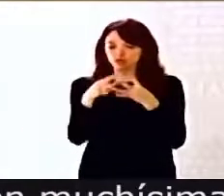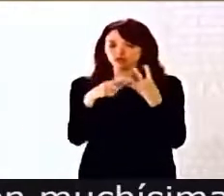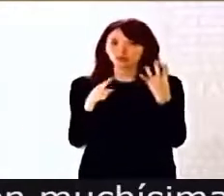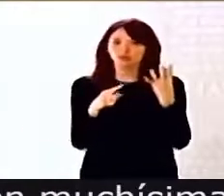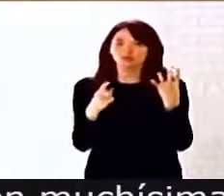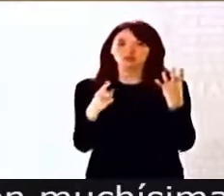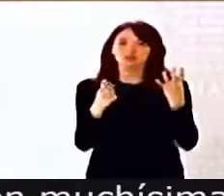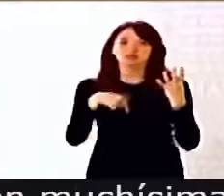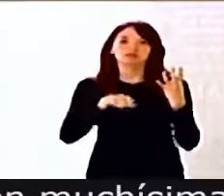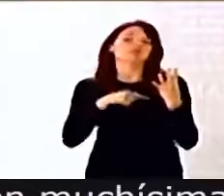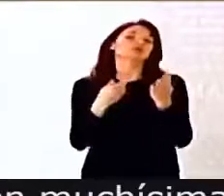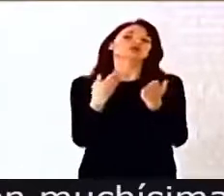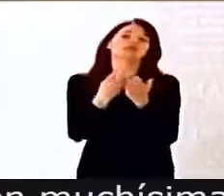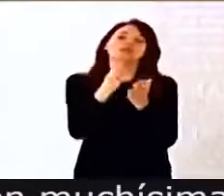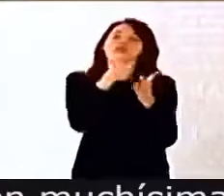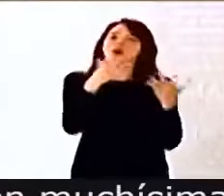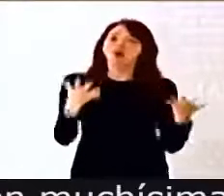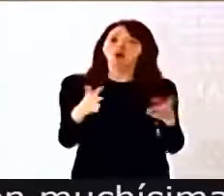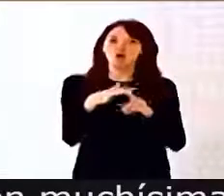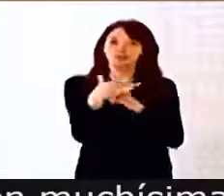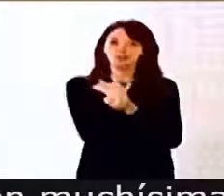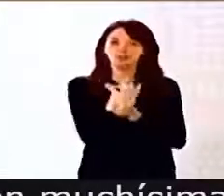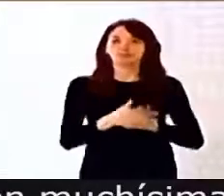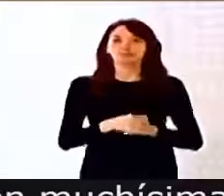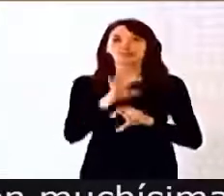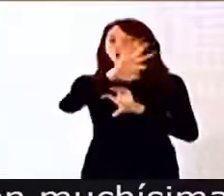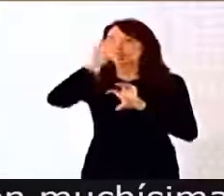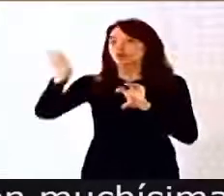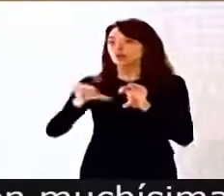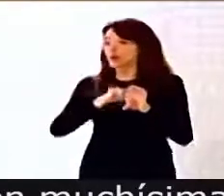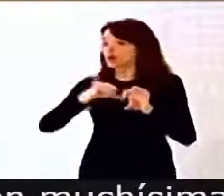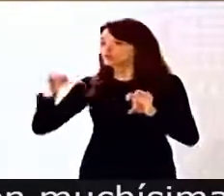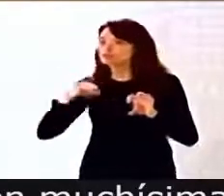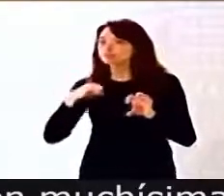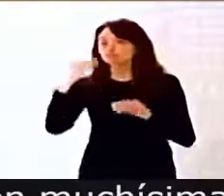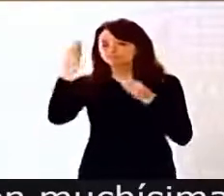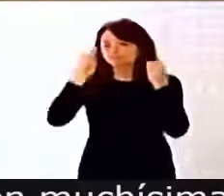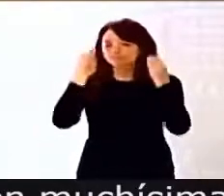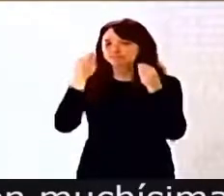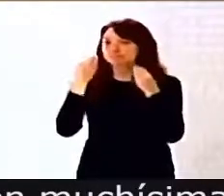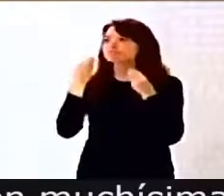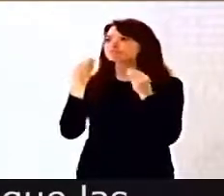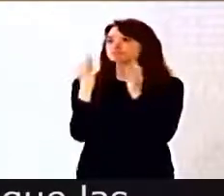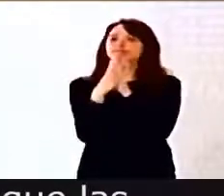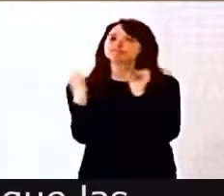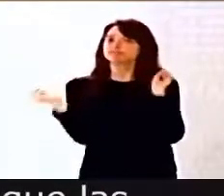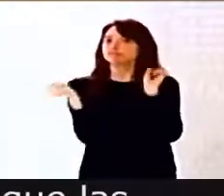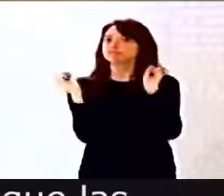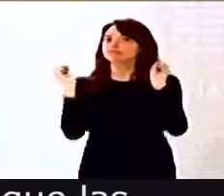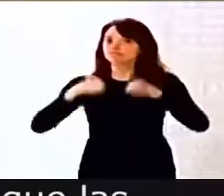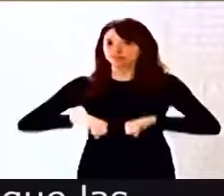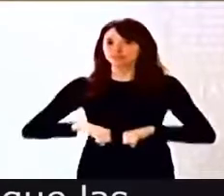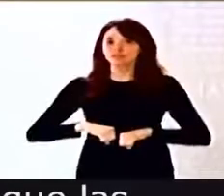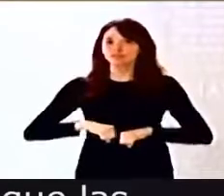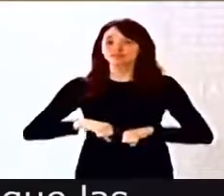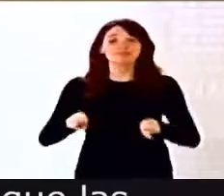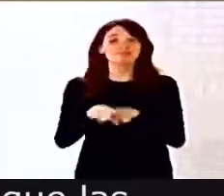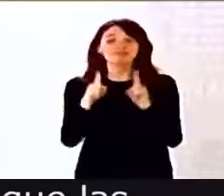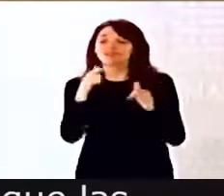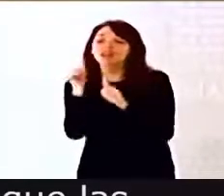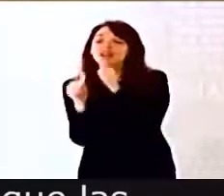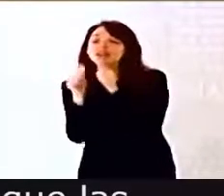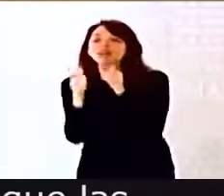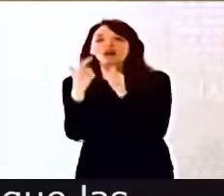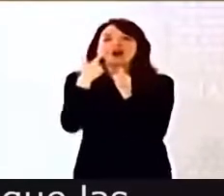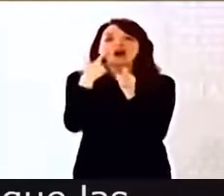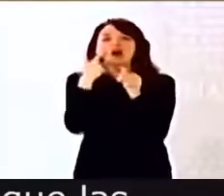que apelo en este momento, a que las comunidades autónomas entendamos que esto no va de carreras por llegar a una